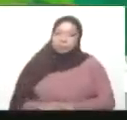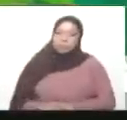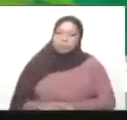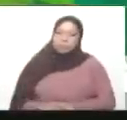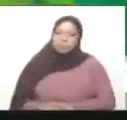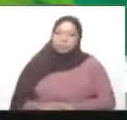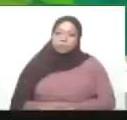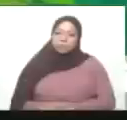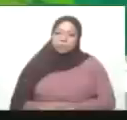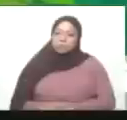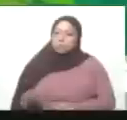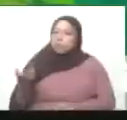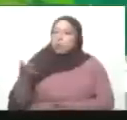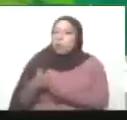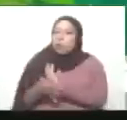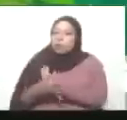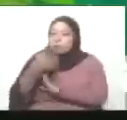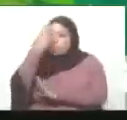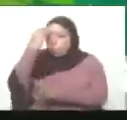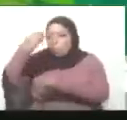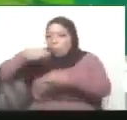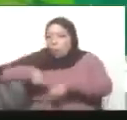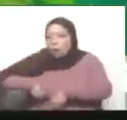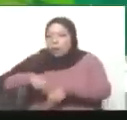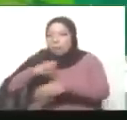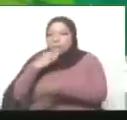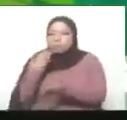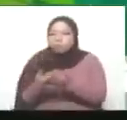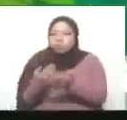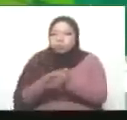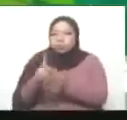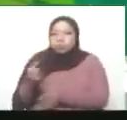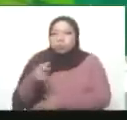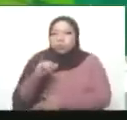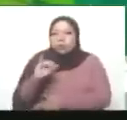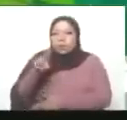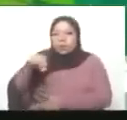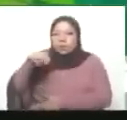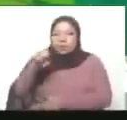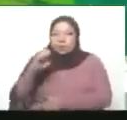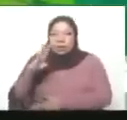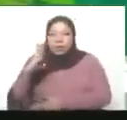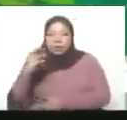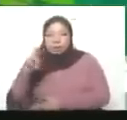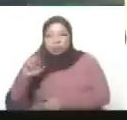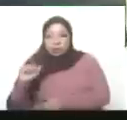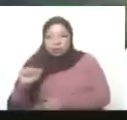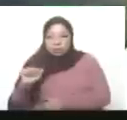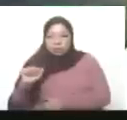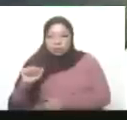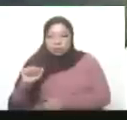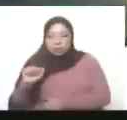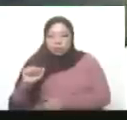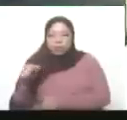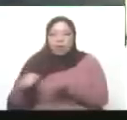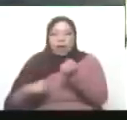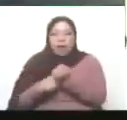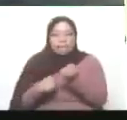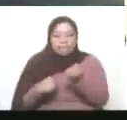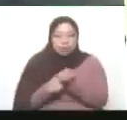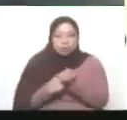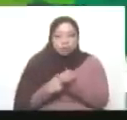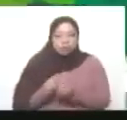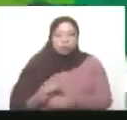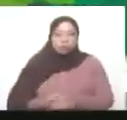que se llama el acuerdo de Ginebra María Antonieta seguramente ustedes habrán escuchado sobre el acuerdo de Ginebra